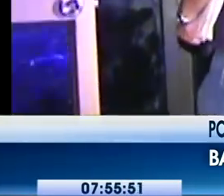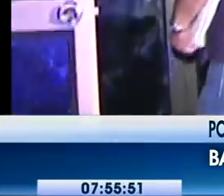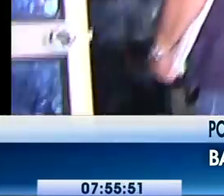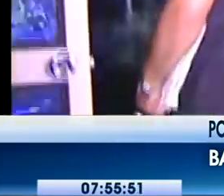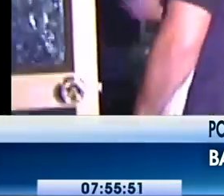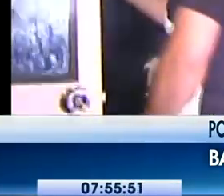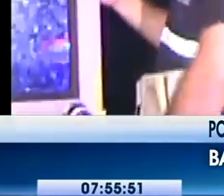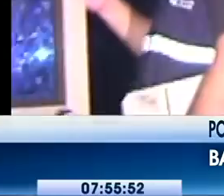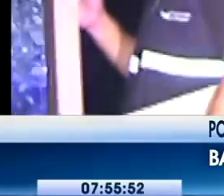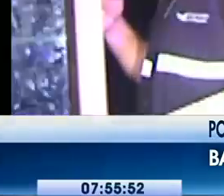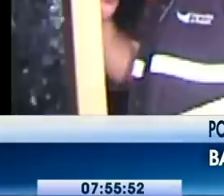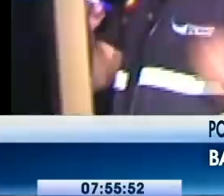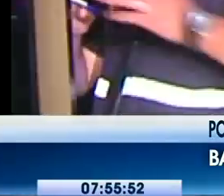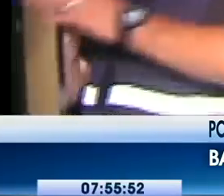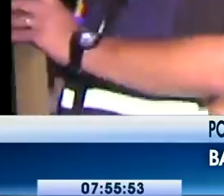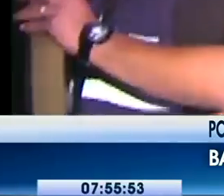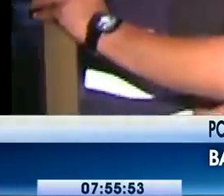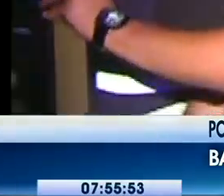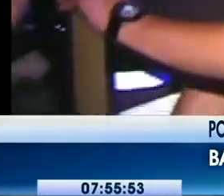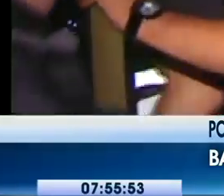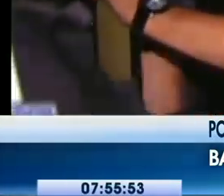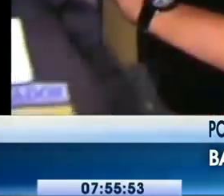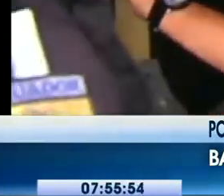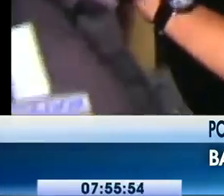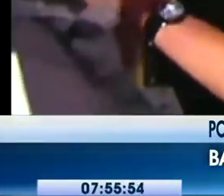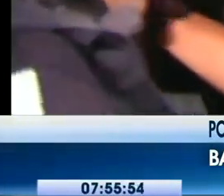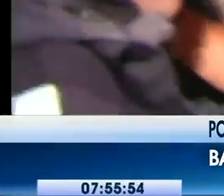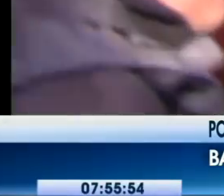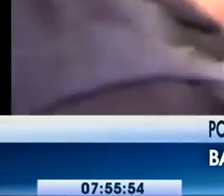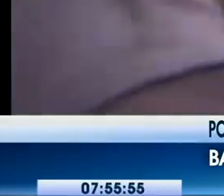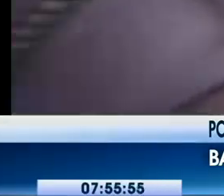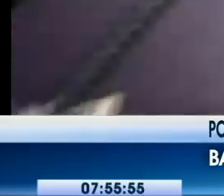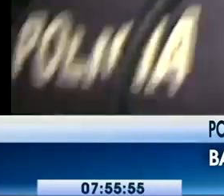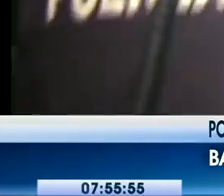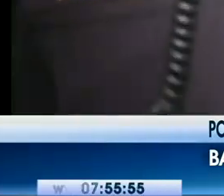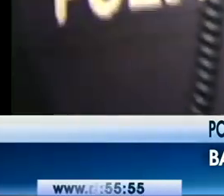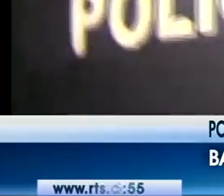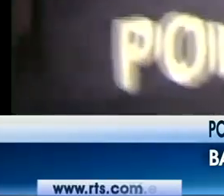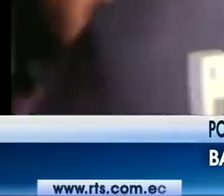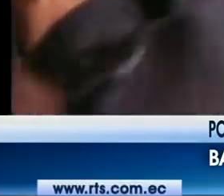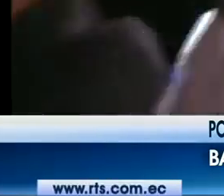como multas o clausuras, informó Charlie Pisa.